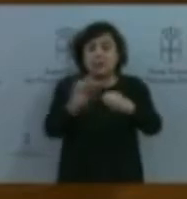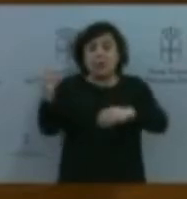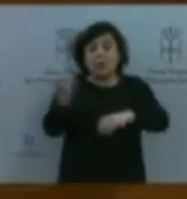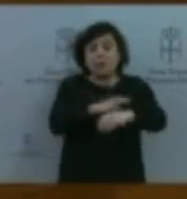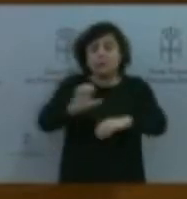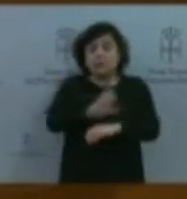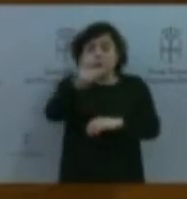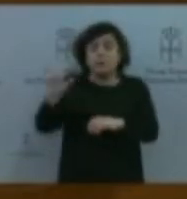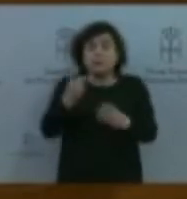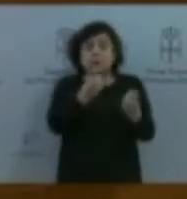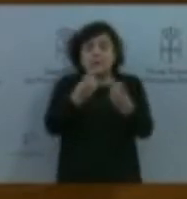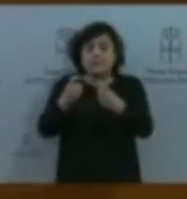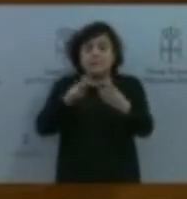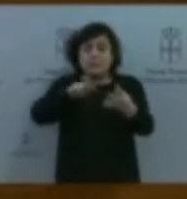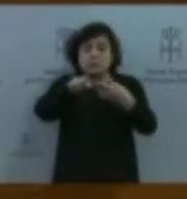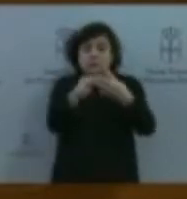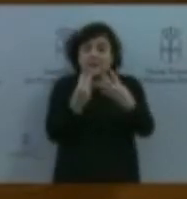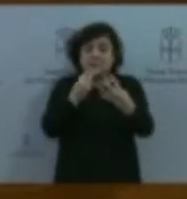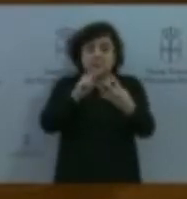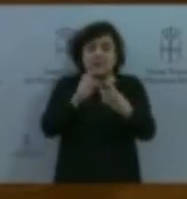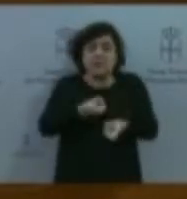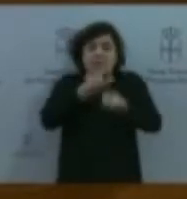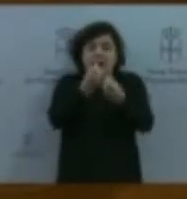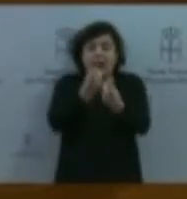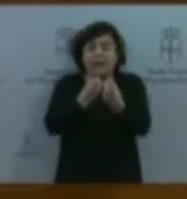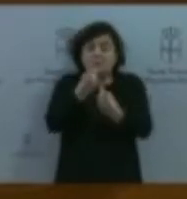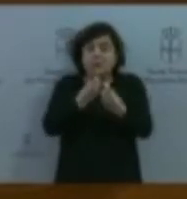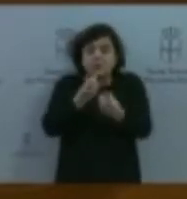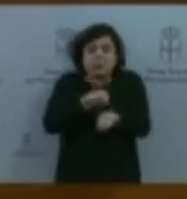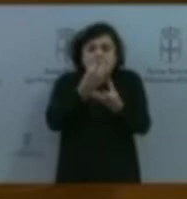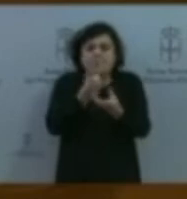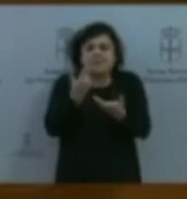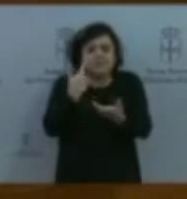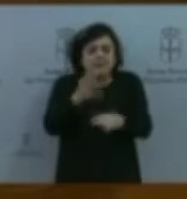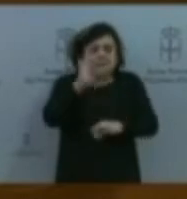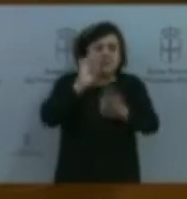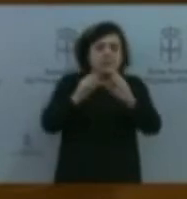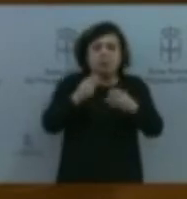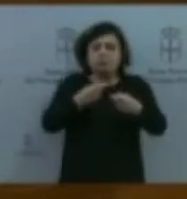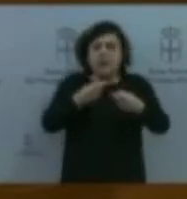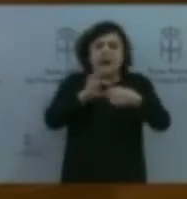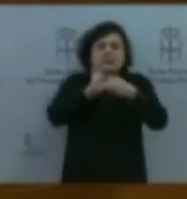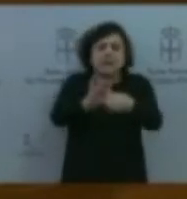sepa cuál es la selección que se está haciendo y las negociaciones con empresas. Brecha digital al medio rural, compartimos.